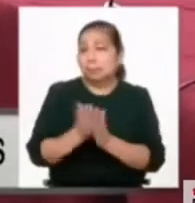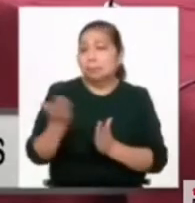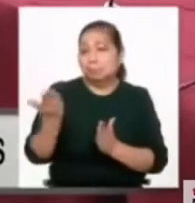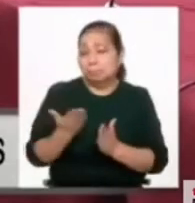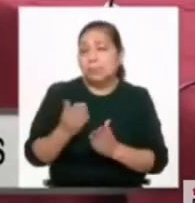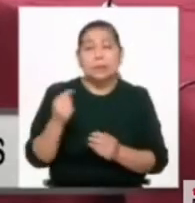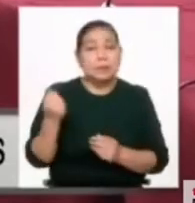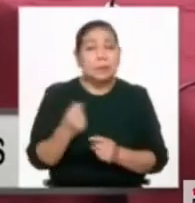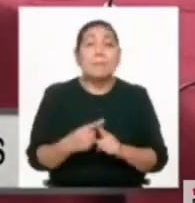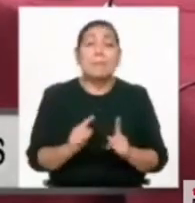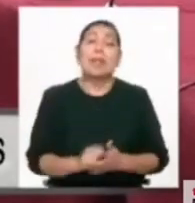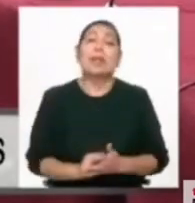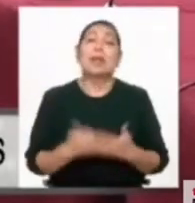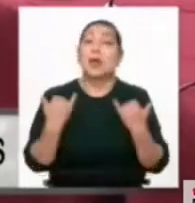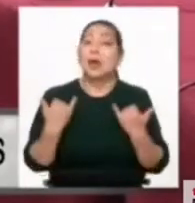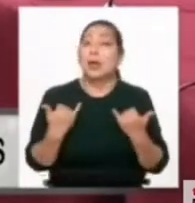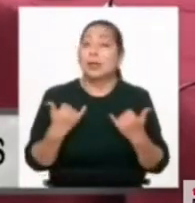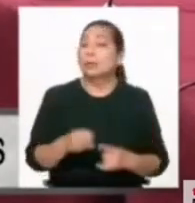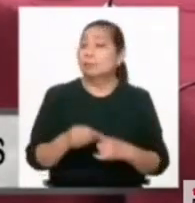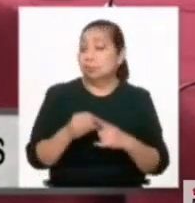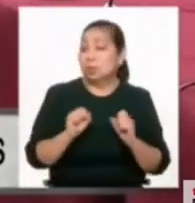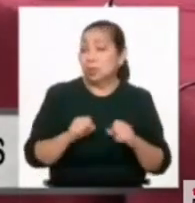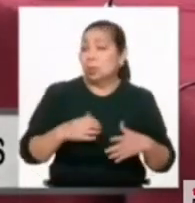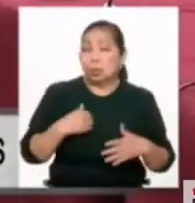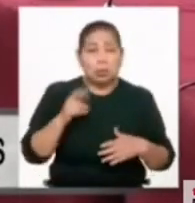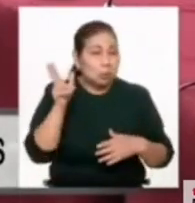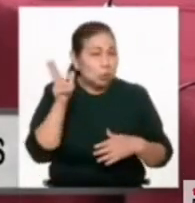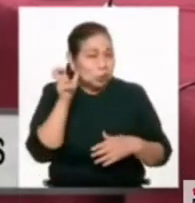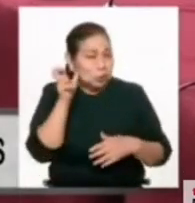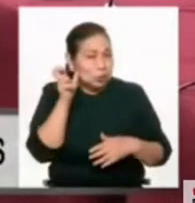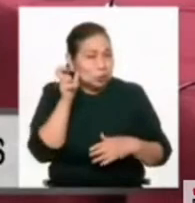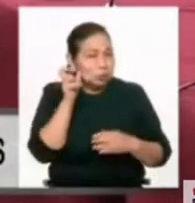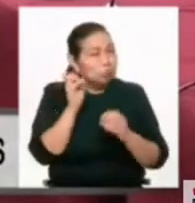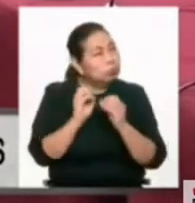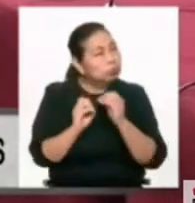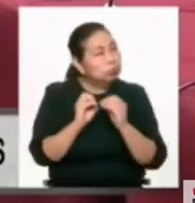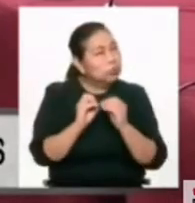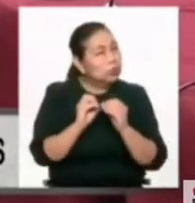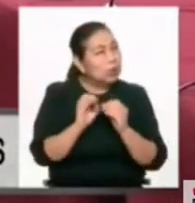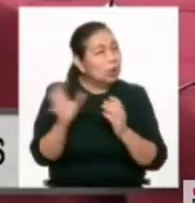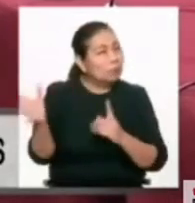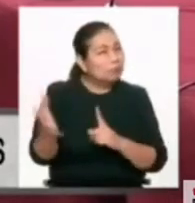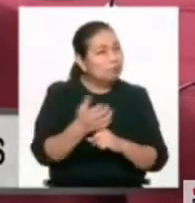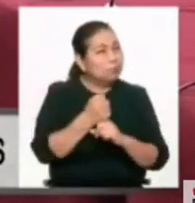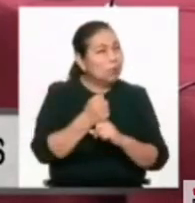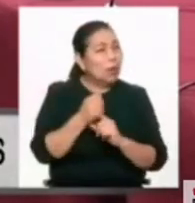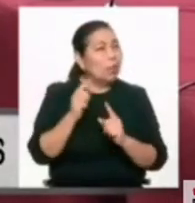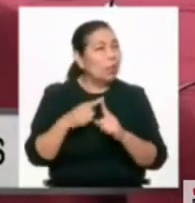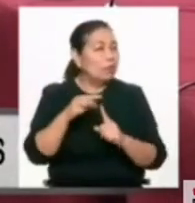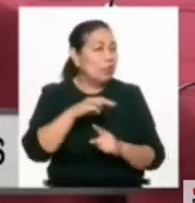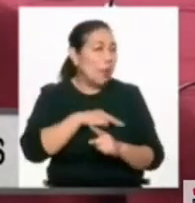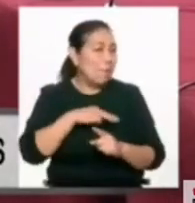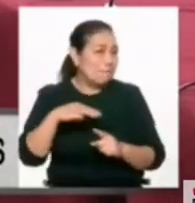sea con celeridad. Pero en estos, en principio, podemos escuchar lo que sería la preparación de una presunta captura de diversos